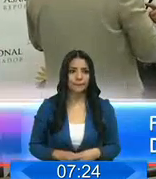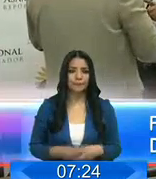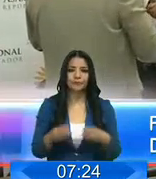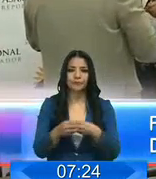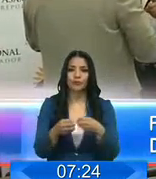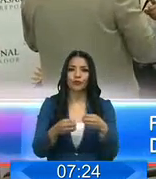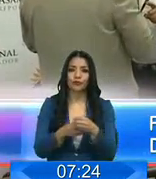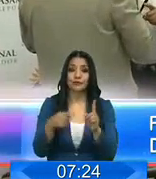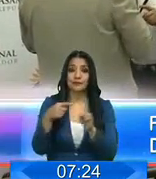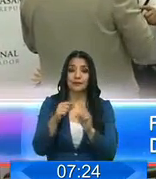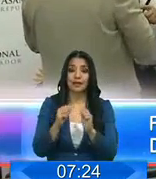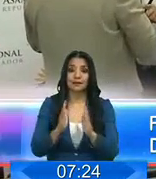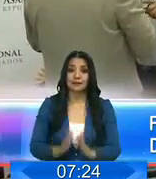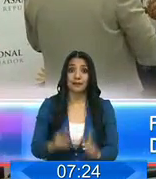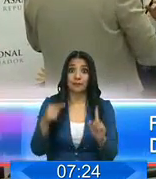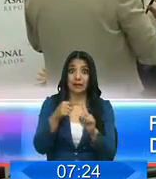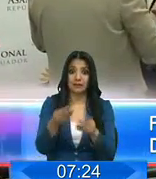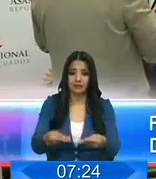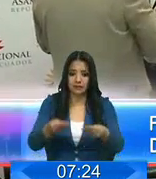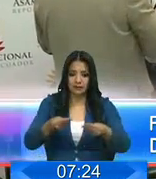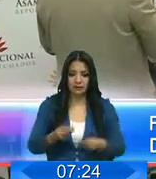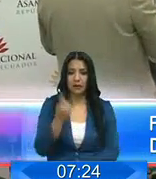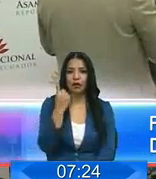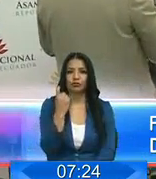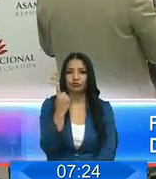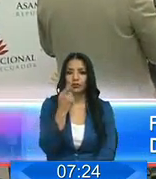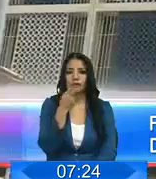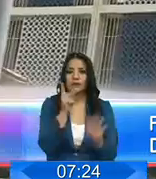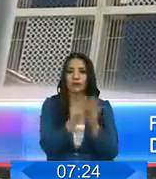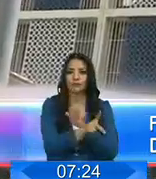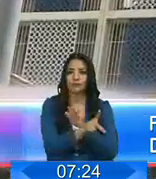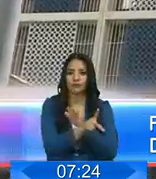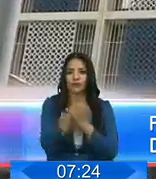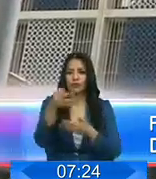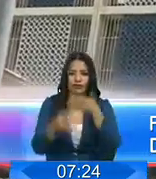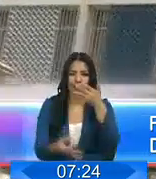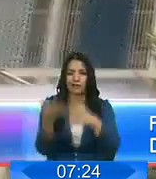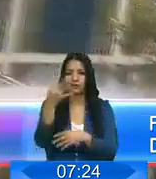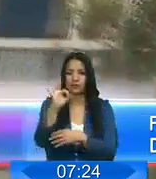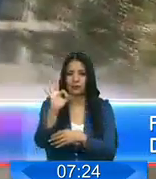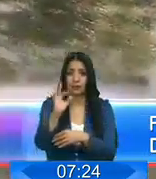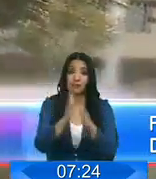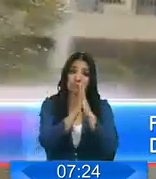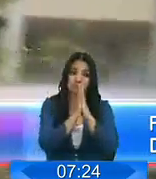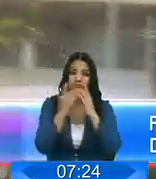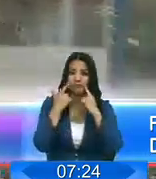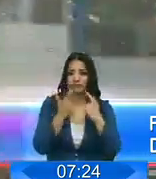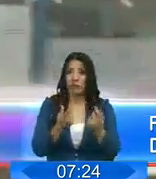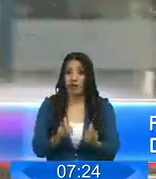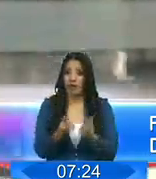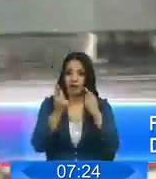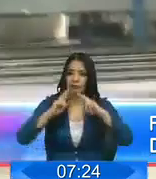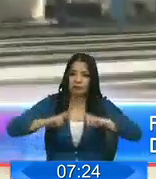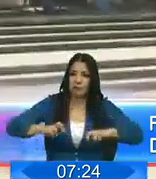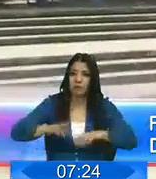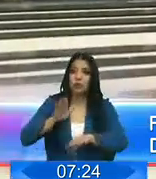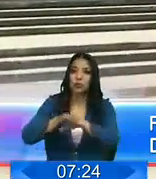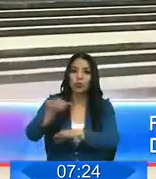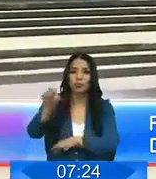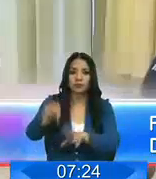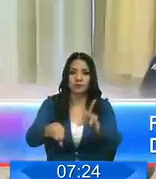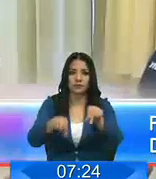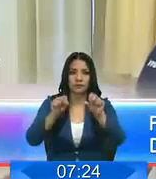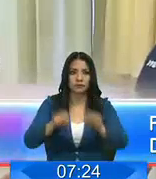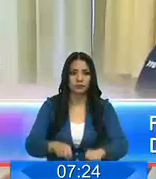legislador Fabricio Villamar se han presentado 11 de esas 19 denuncias. Esperan que la fiscalía actúe de forma inmediata para determinar